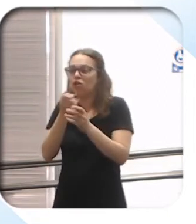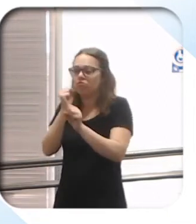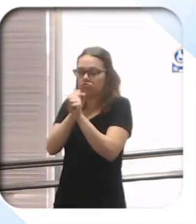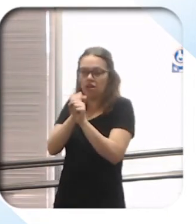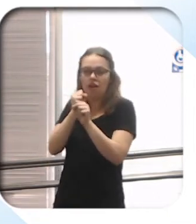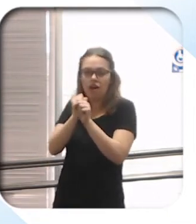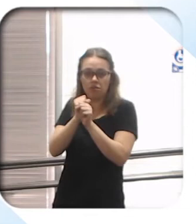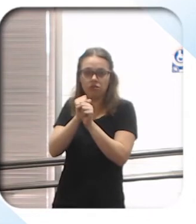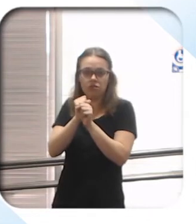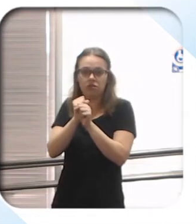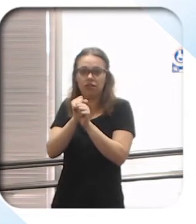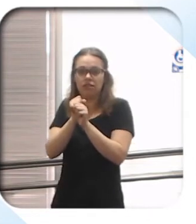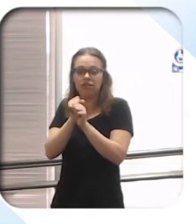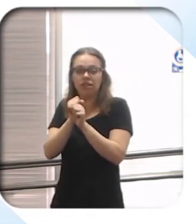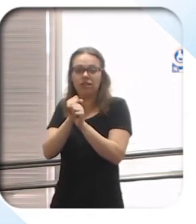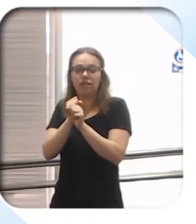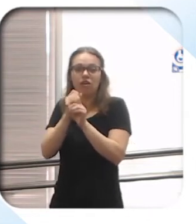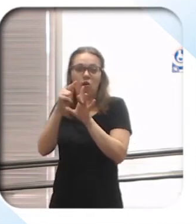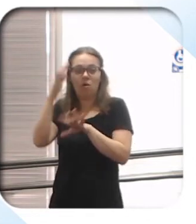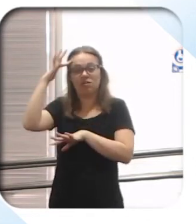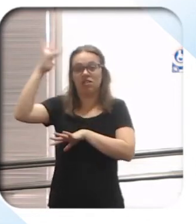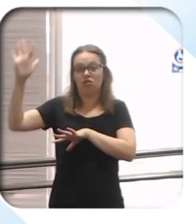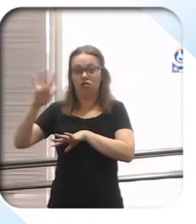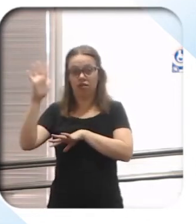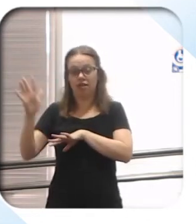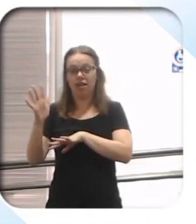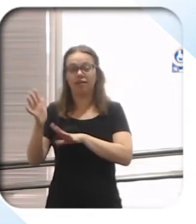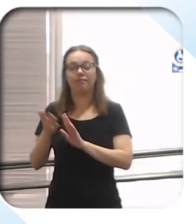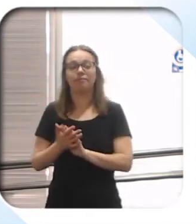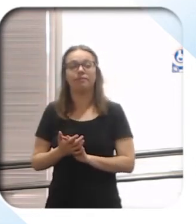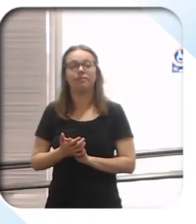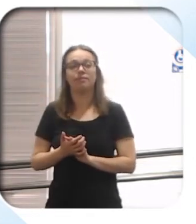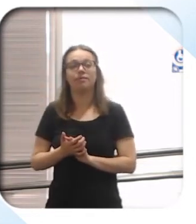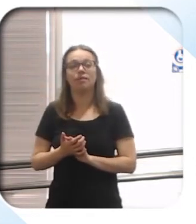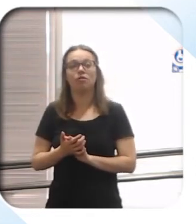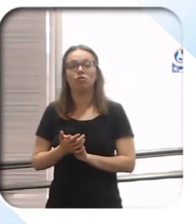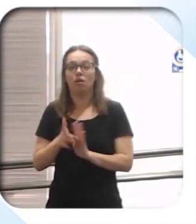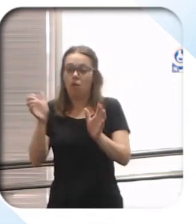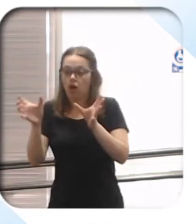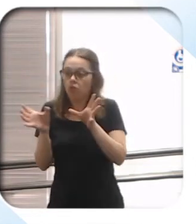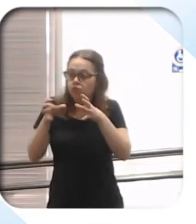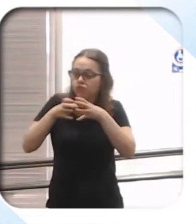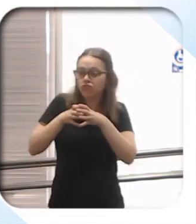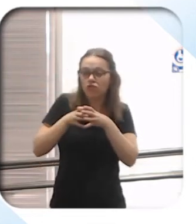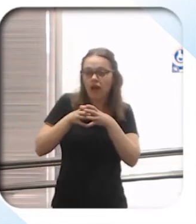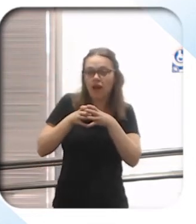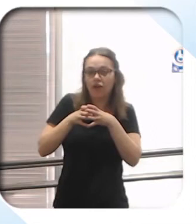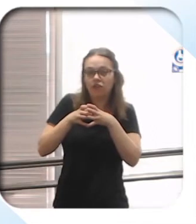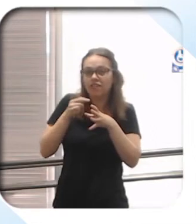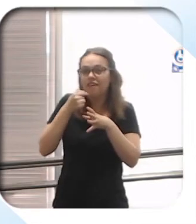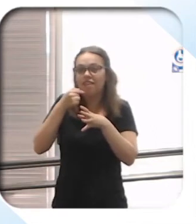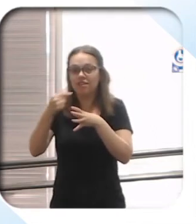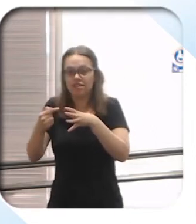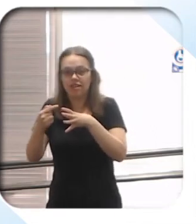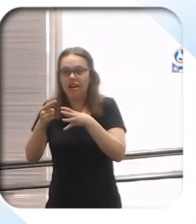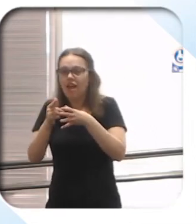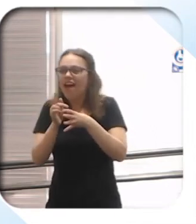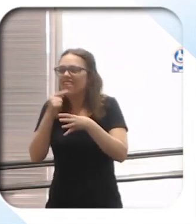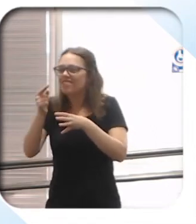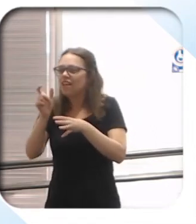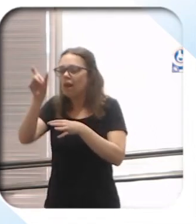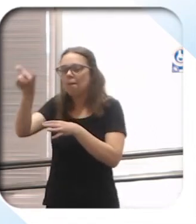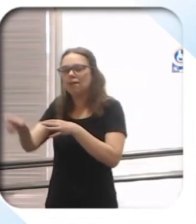otras áreas, como este caso de la psicología, tenemos que unirnos, derivar a los técnicos adecuados